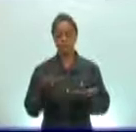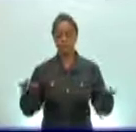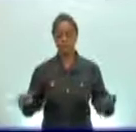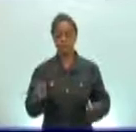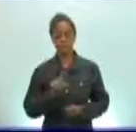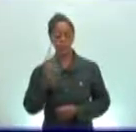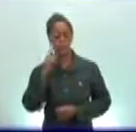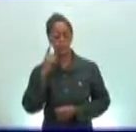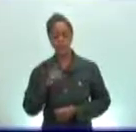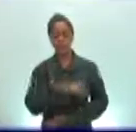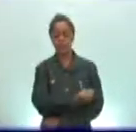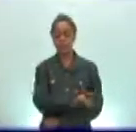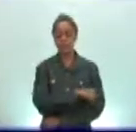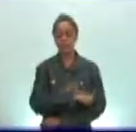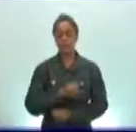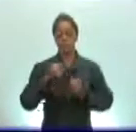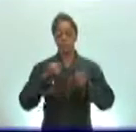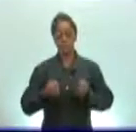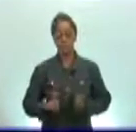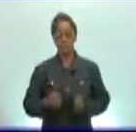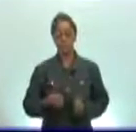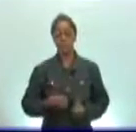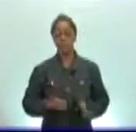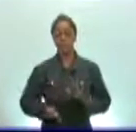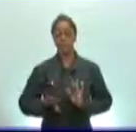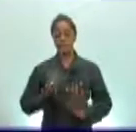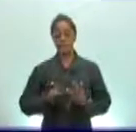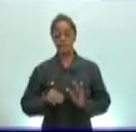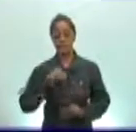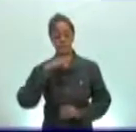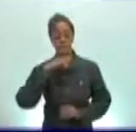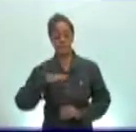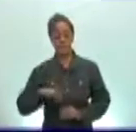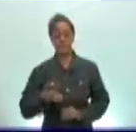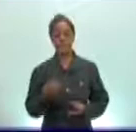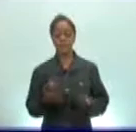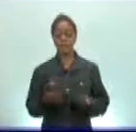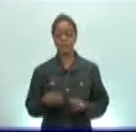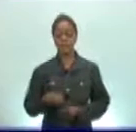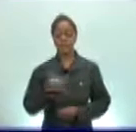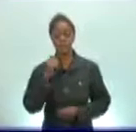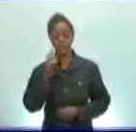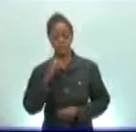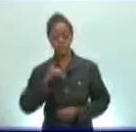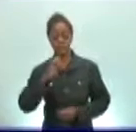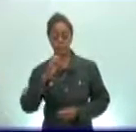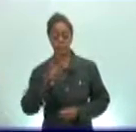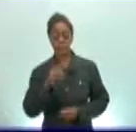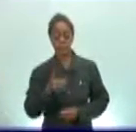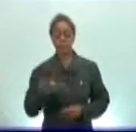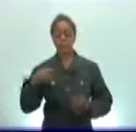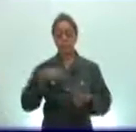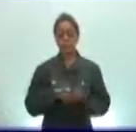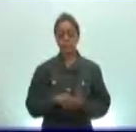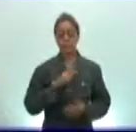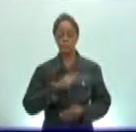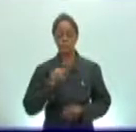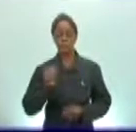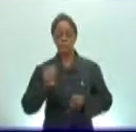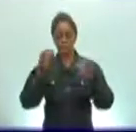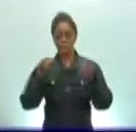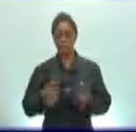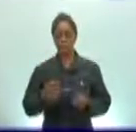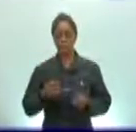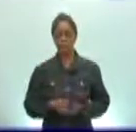pueblo en pie defendiendo la sangre de tantos hombres que como Guitera supieron interponer su voluntad